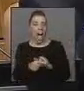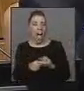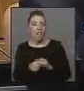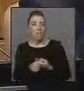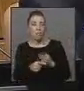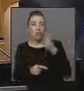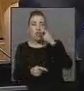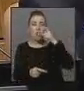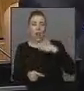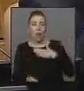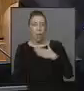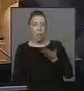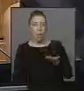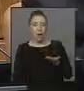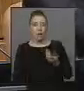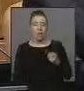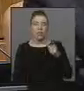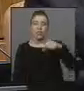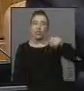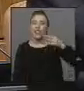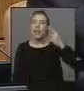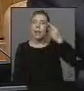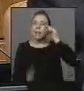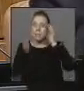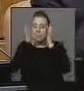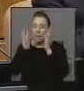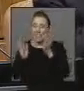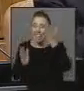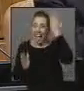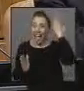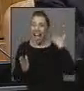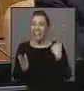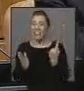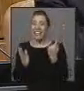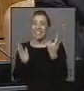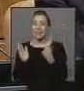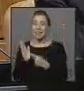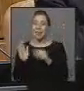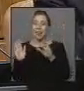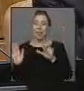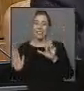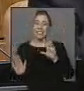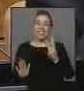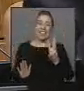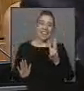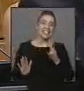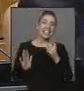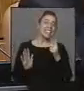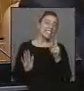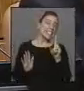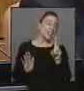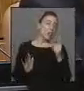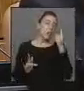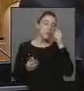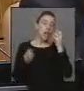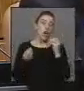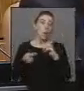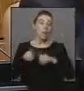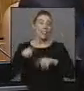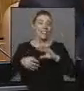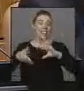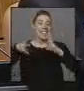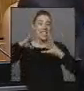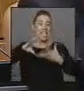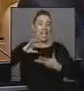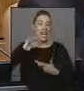humano. Estaban ya pensando en el año 73 o 72 a finales de cómo el planeta